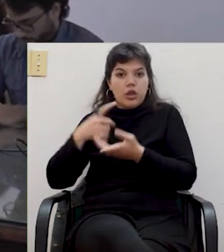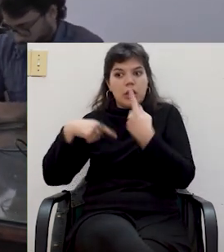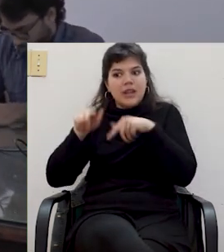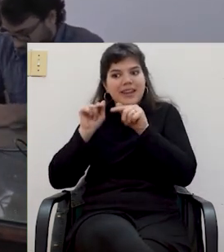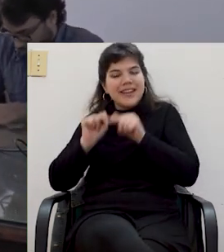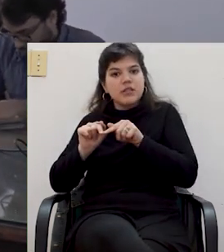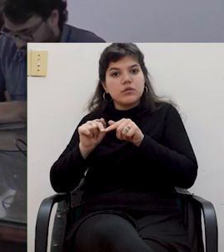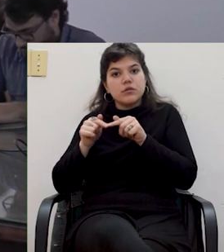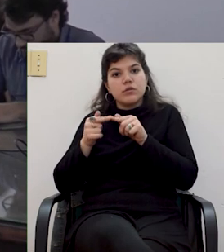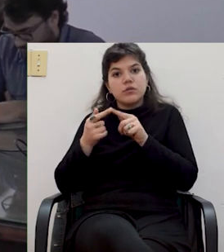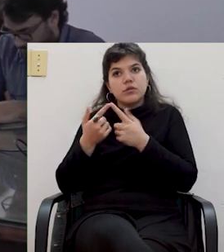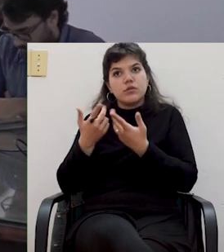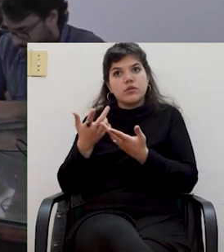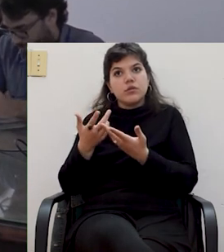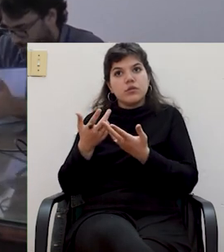sea